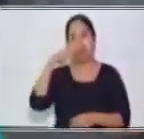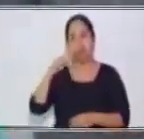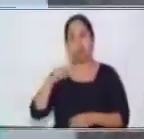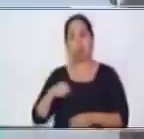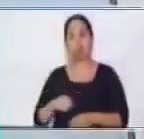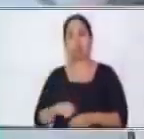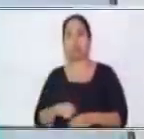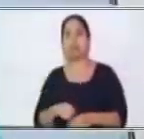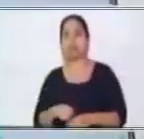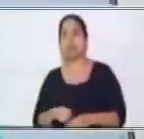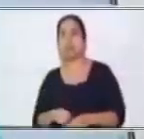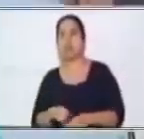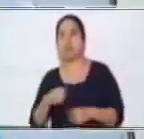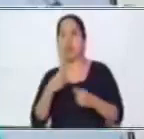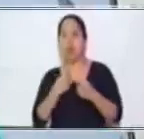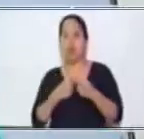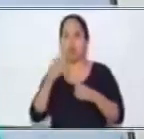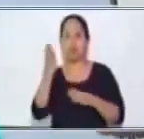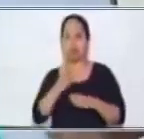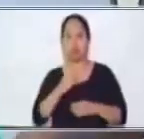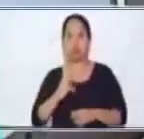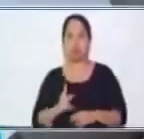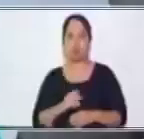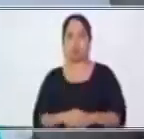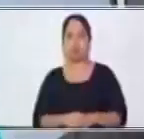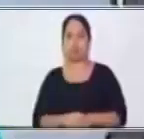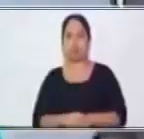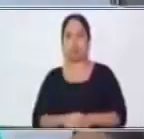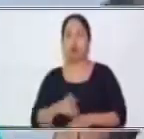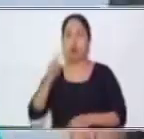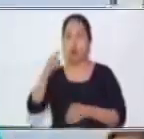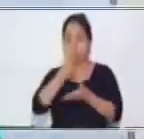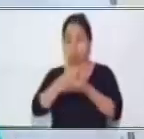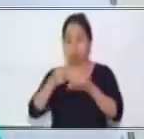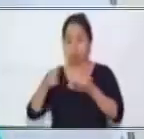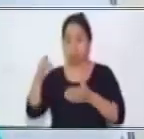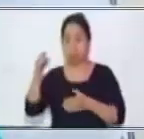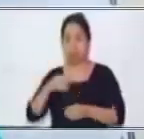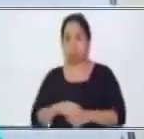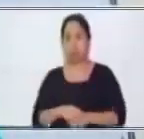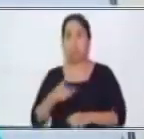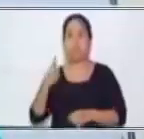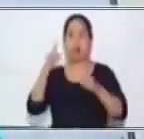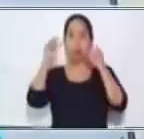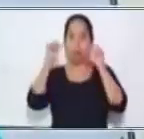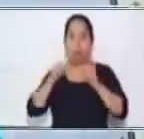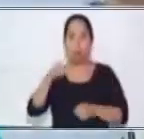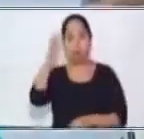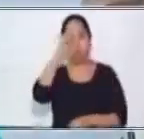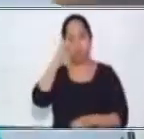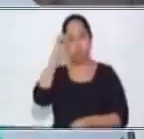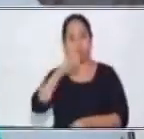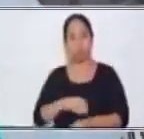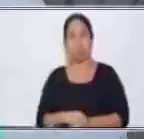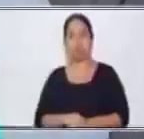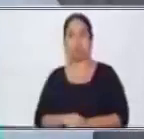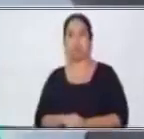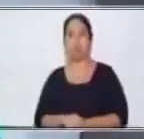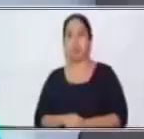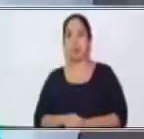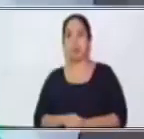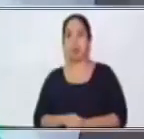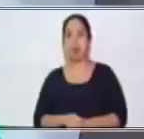y. Ahora lo vamos a escribir acá para que podamos observar que son